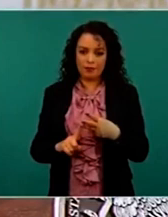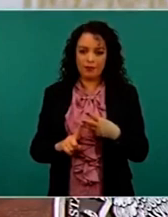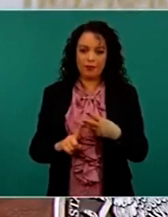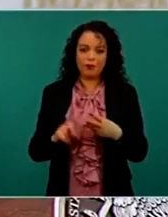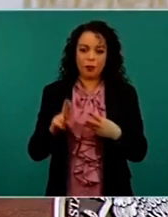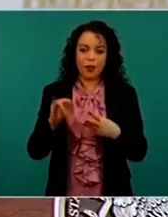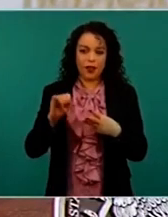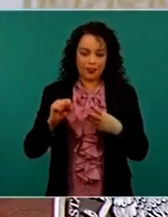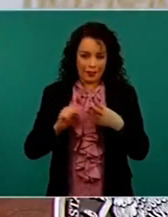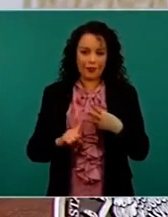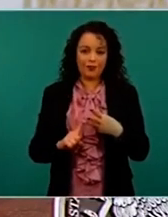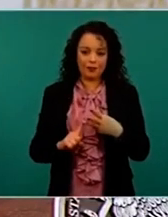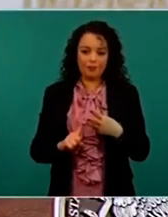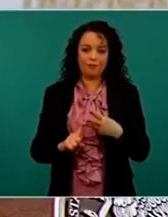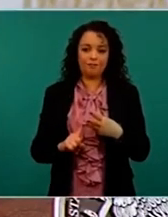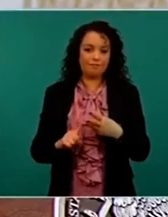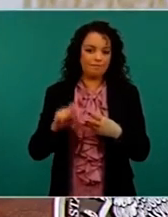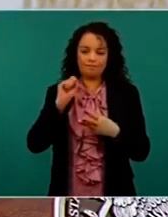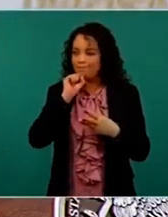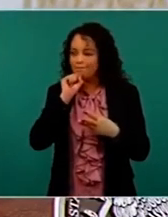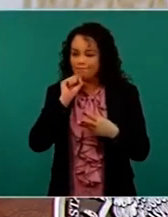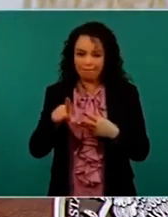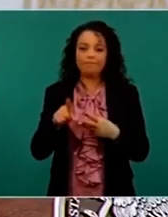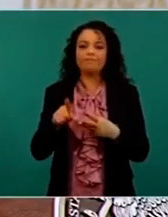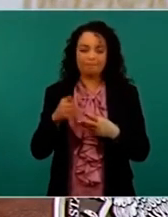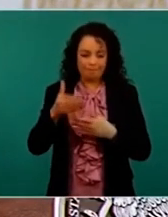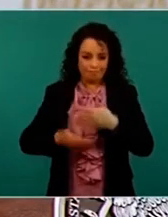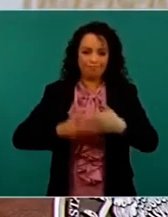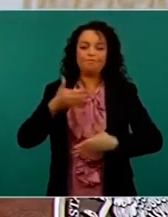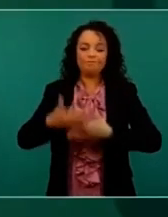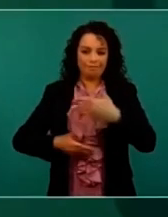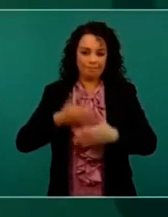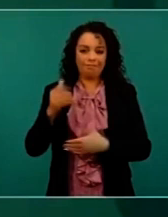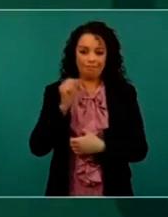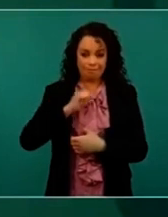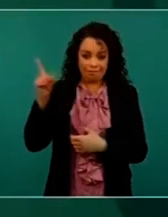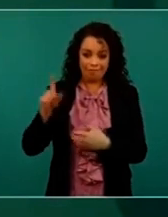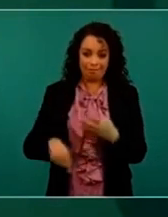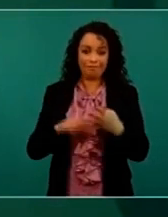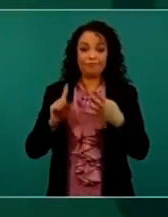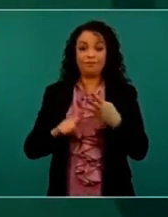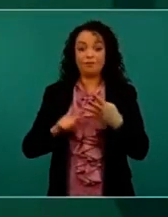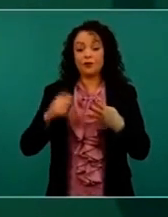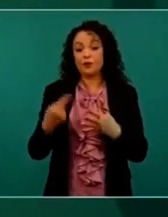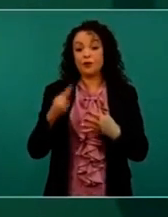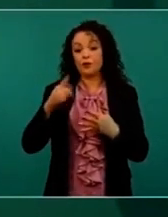Urías, siguiéndole los pasos, ¿no? Hugo